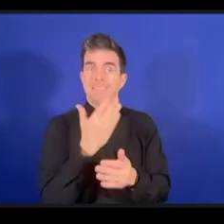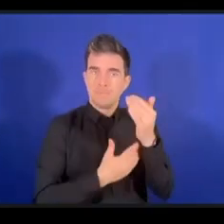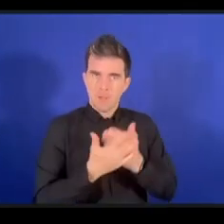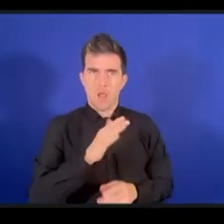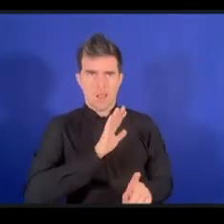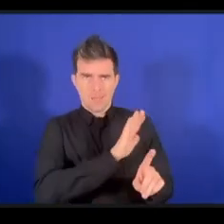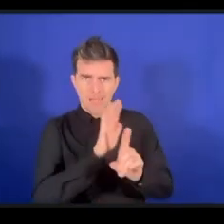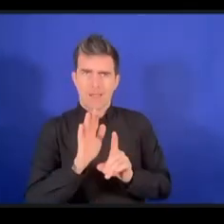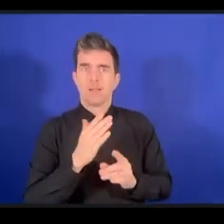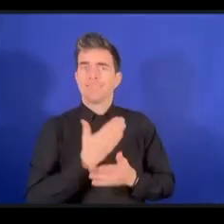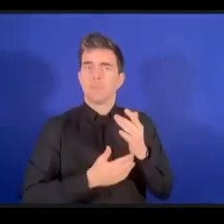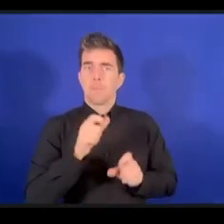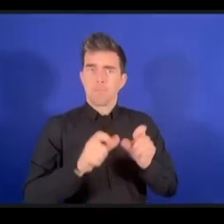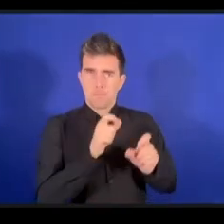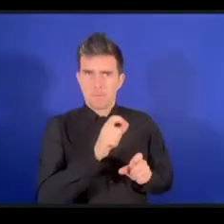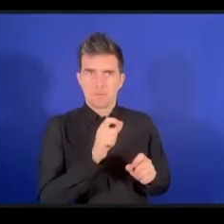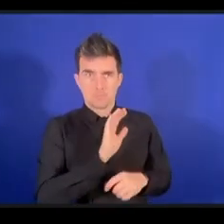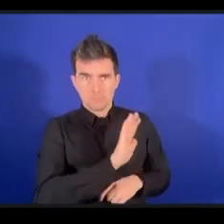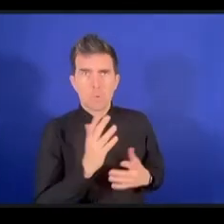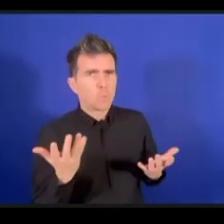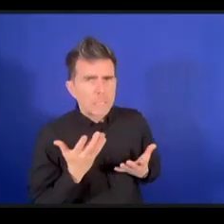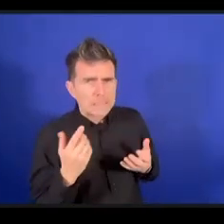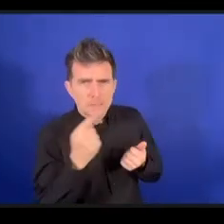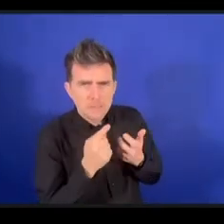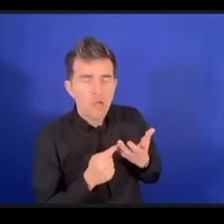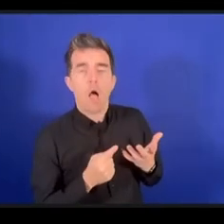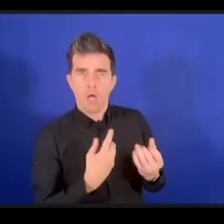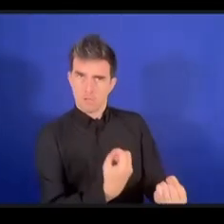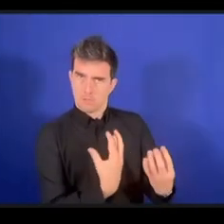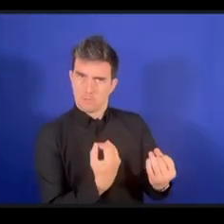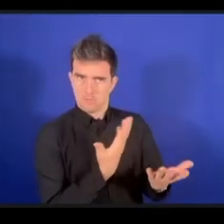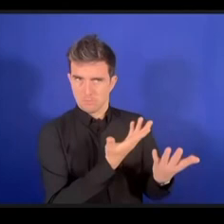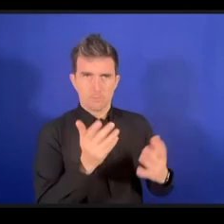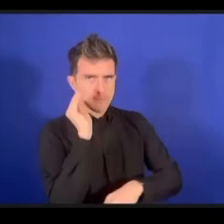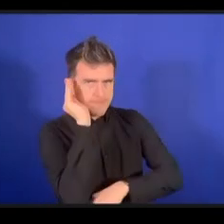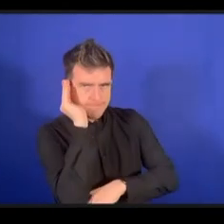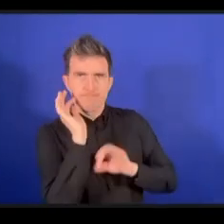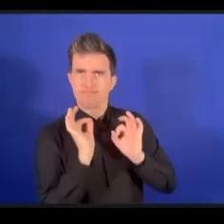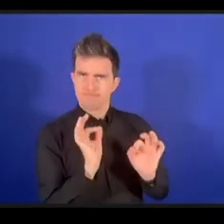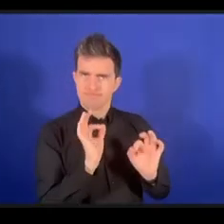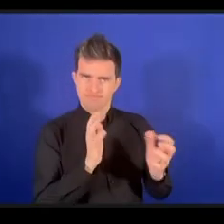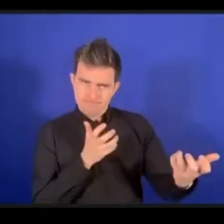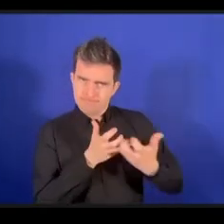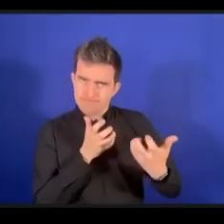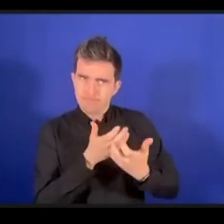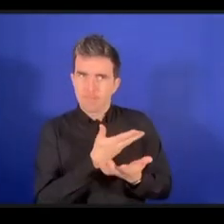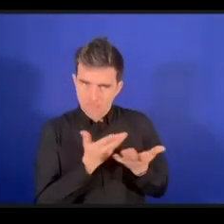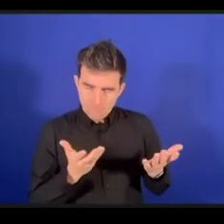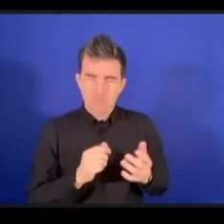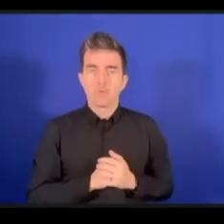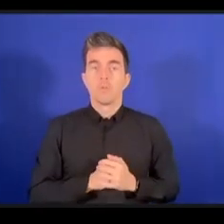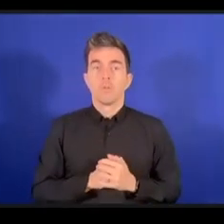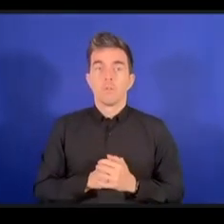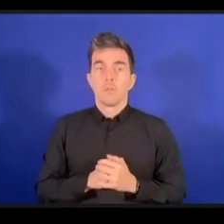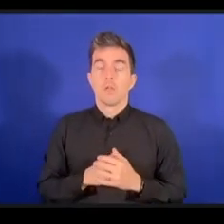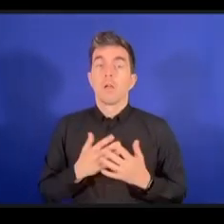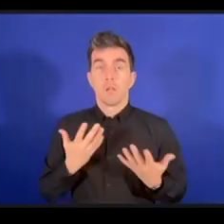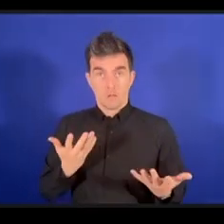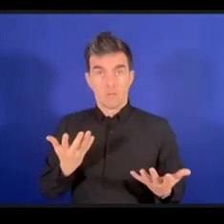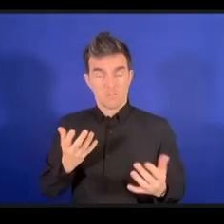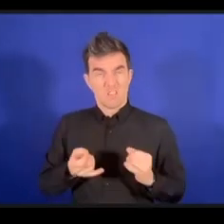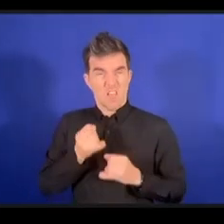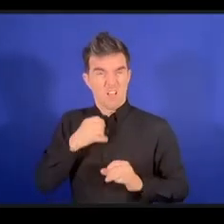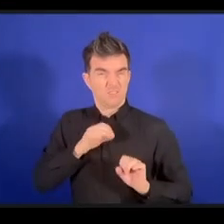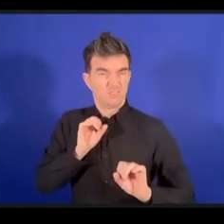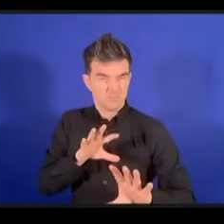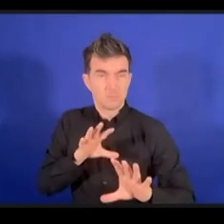Y por último el trabajo de accesibilidad no es solo para personas con discapacidades todos estamos envejeciendo y en algún momento en